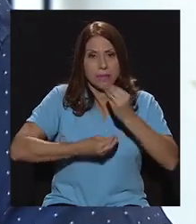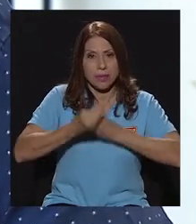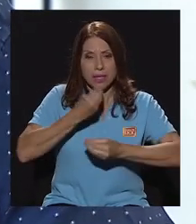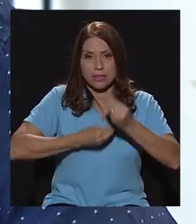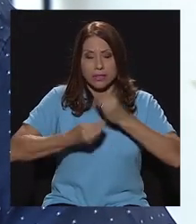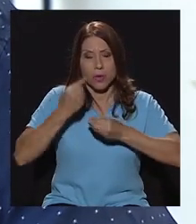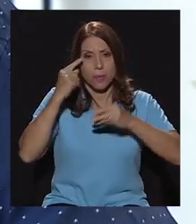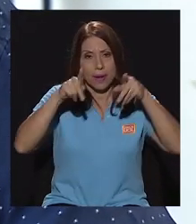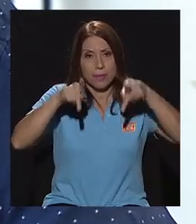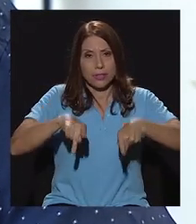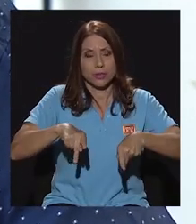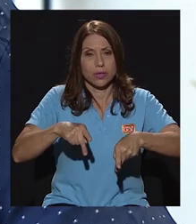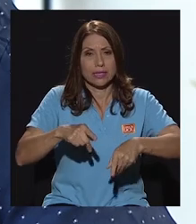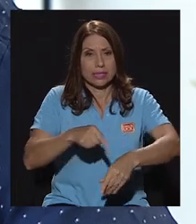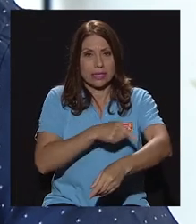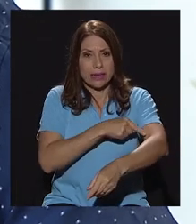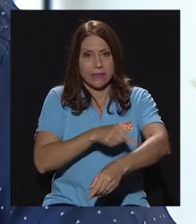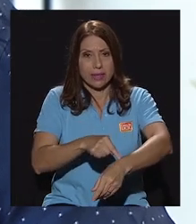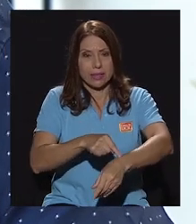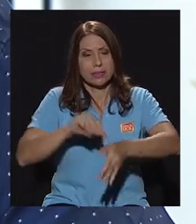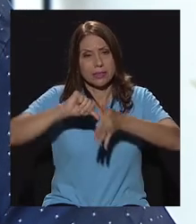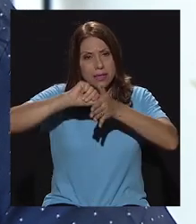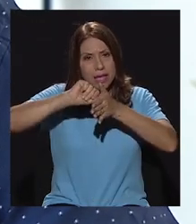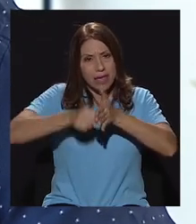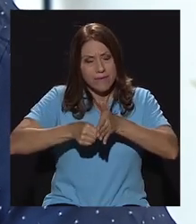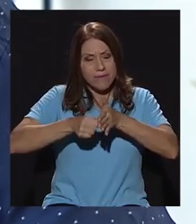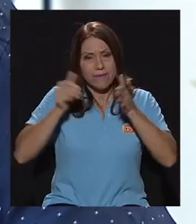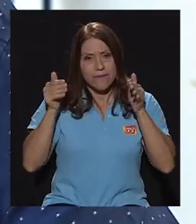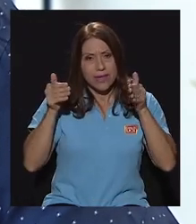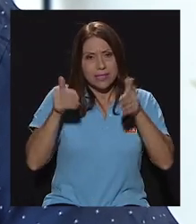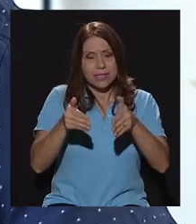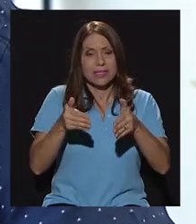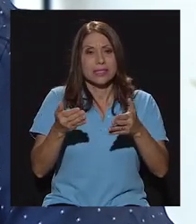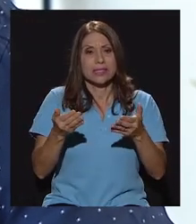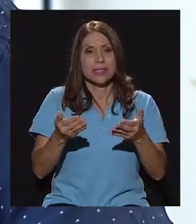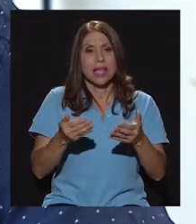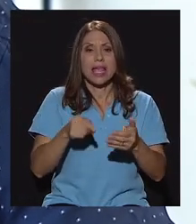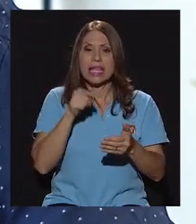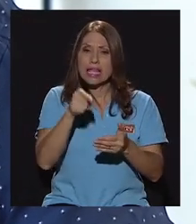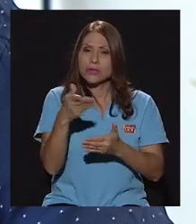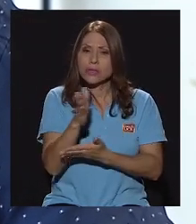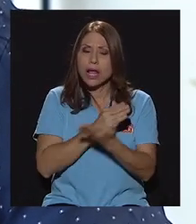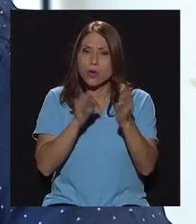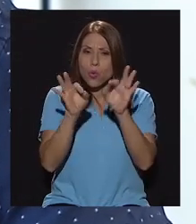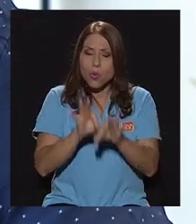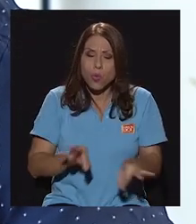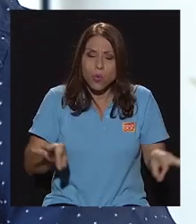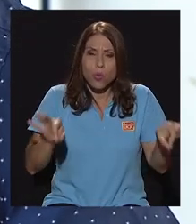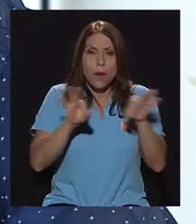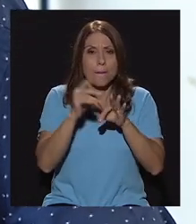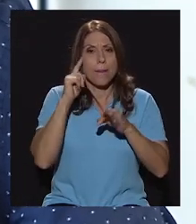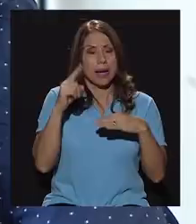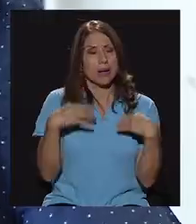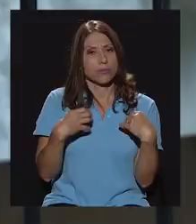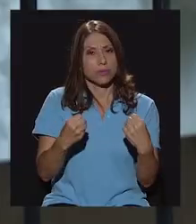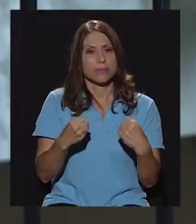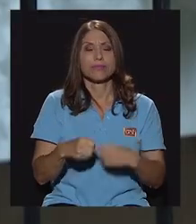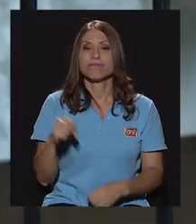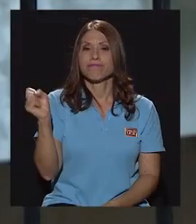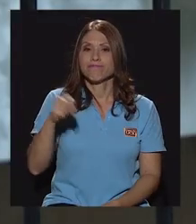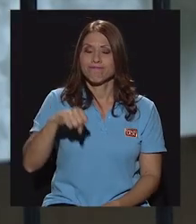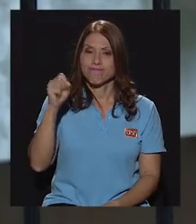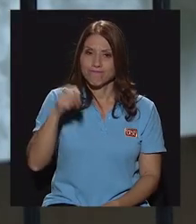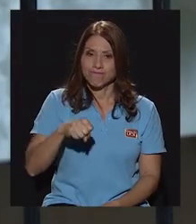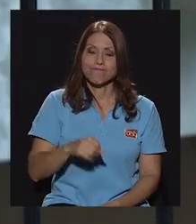la alimentación en estas personas, haciéndose énfasis precisamente en que esto es fundamental en su tratamiento.